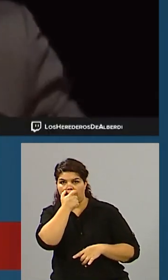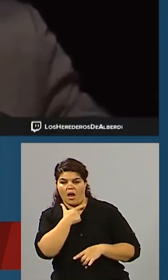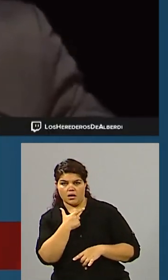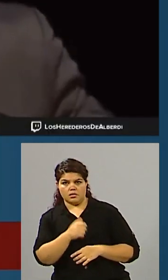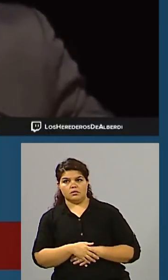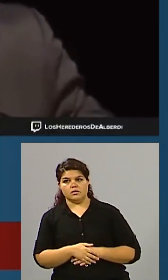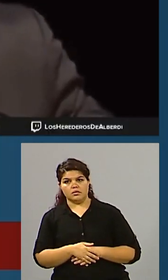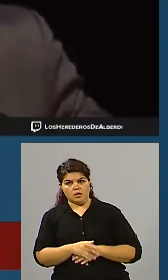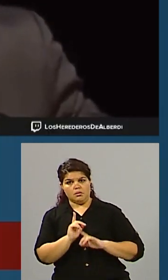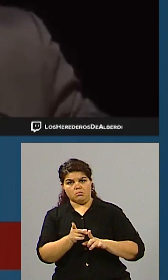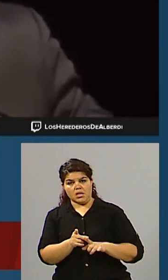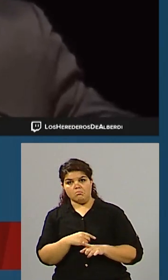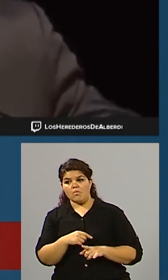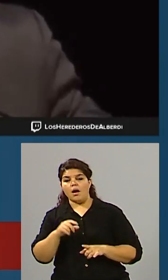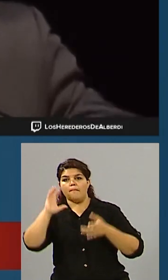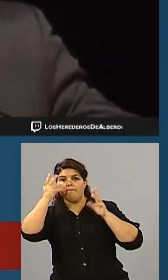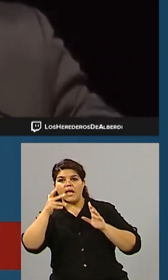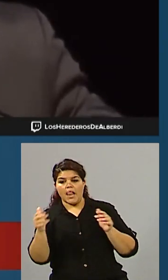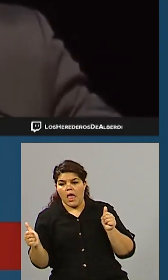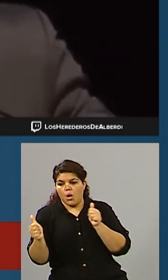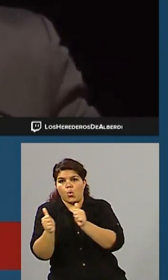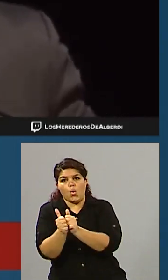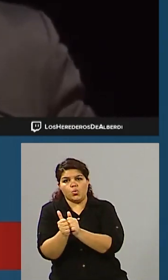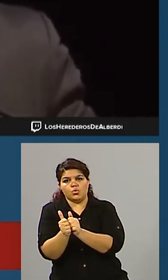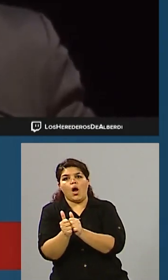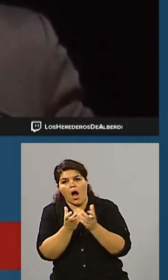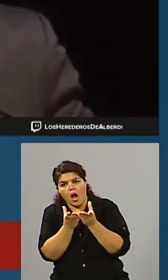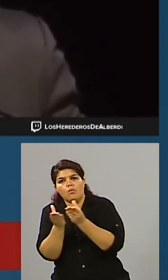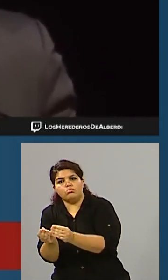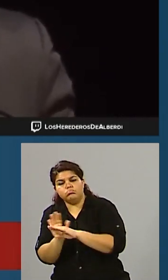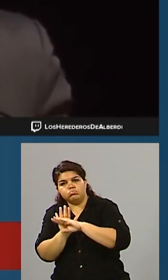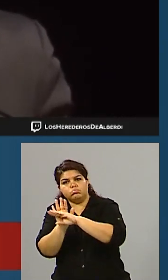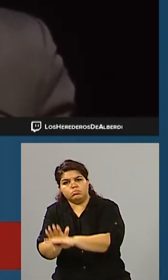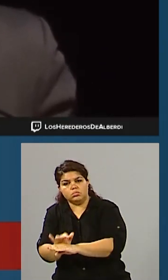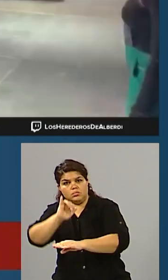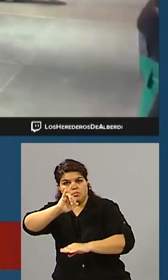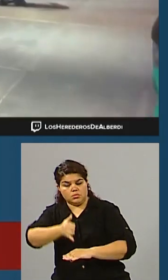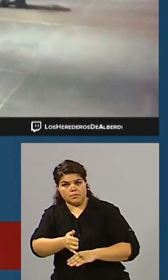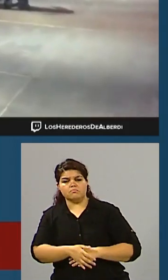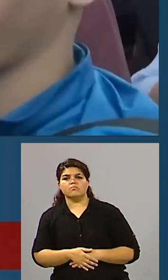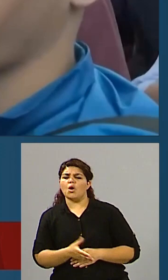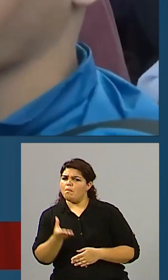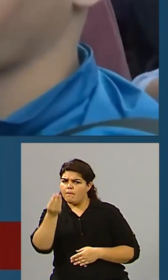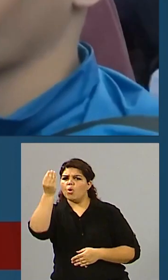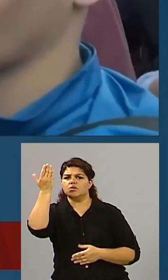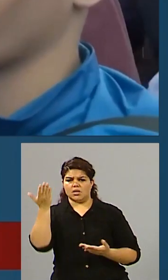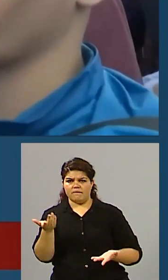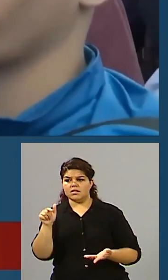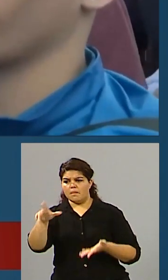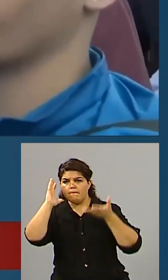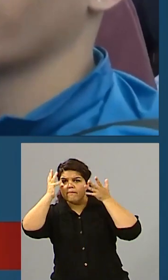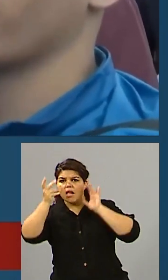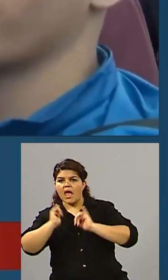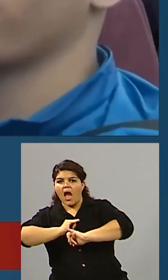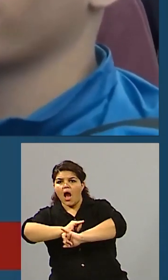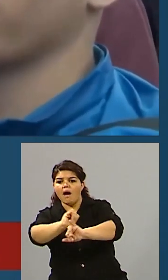comportamiento esperado por parte del candidato Milei. Hoy sabemos o podemos inferir que esas conversaciones habían ido